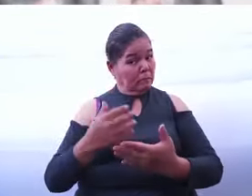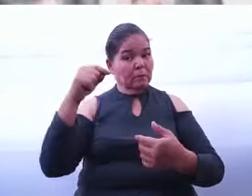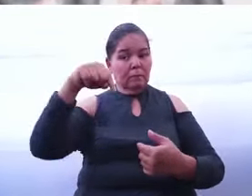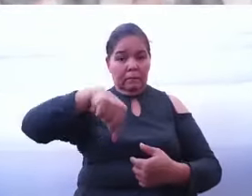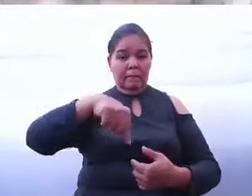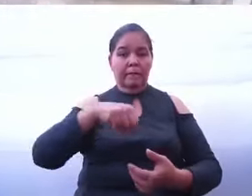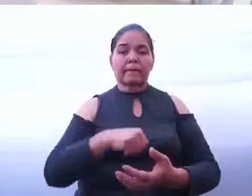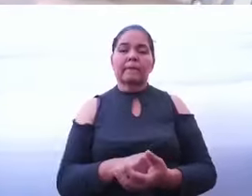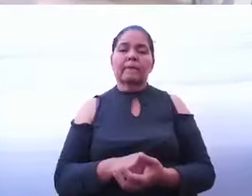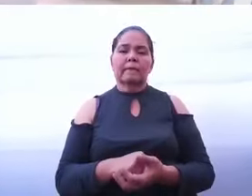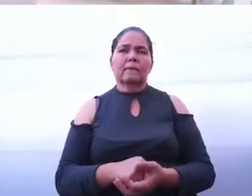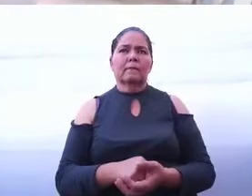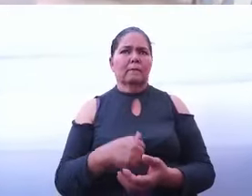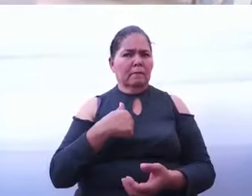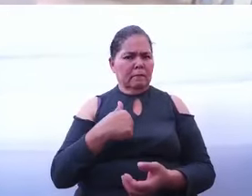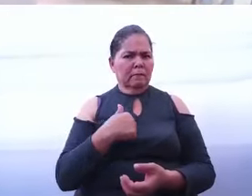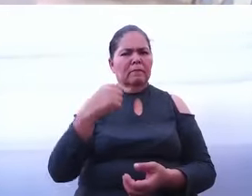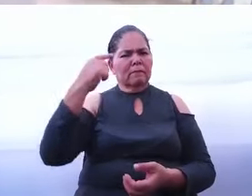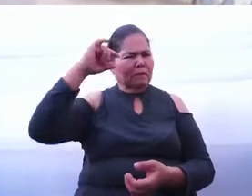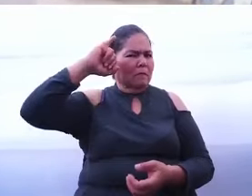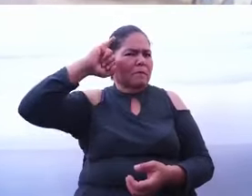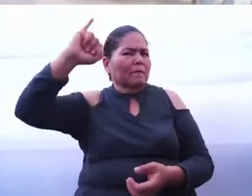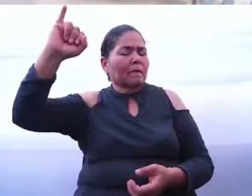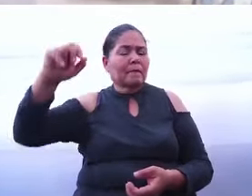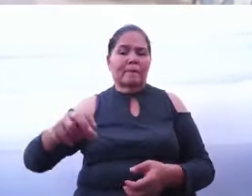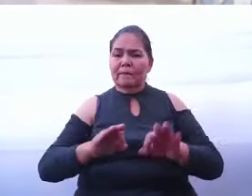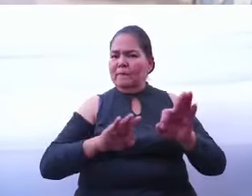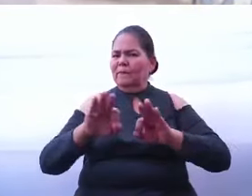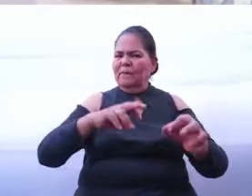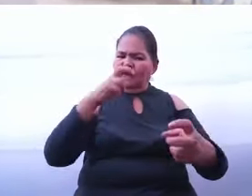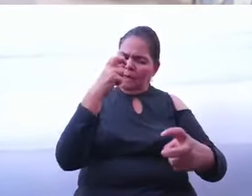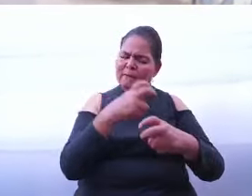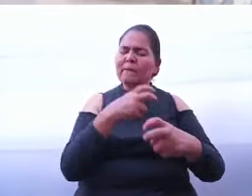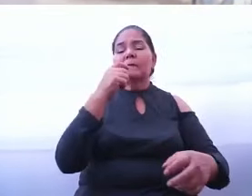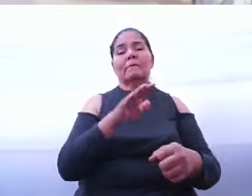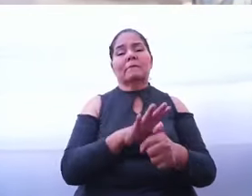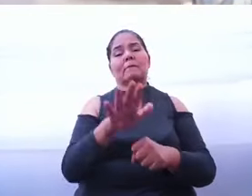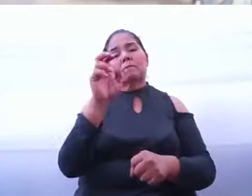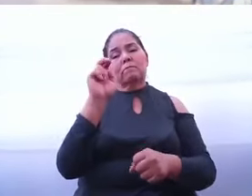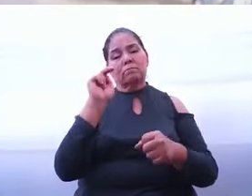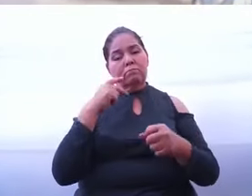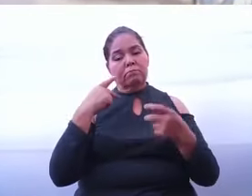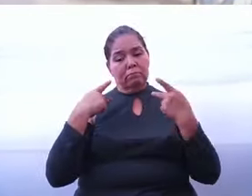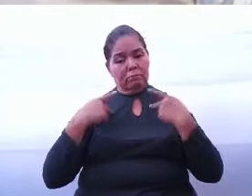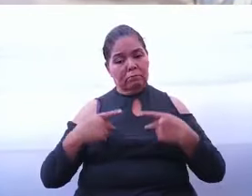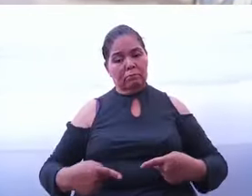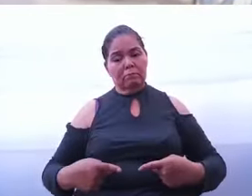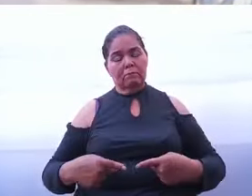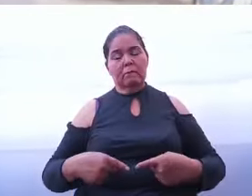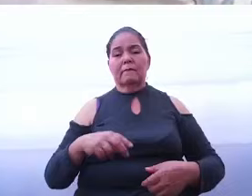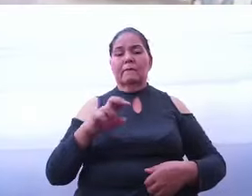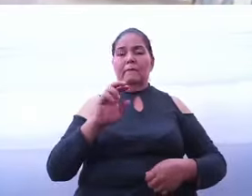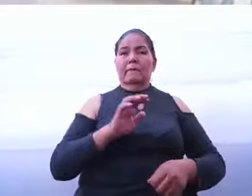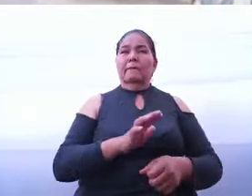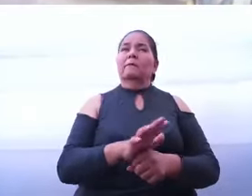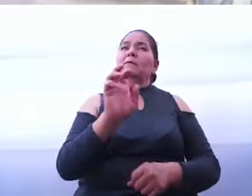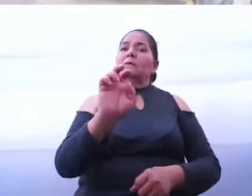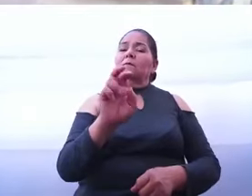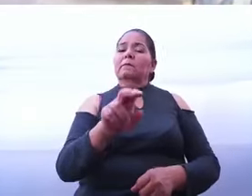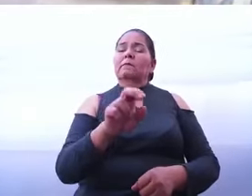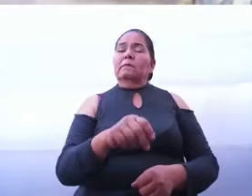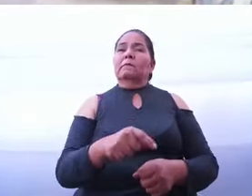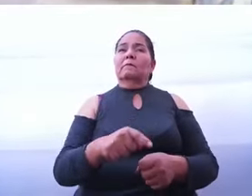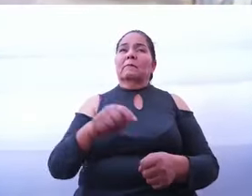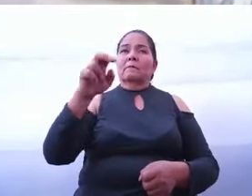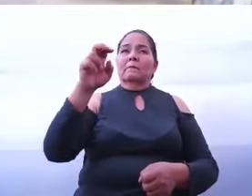esas convicciones son el trabajo duro por la gente. Por eso es que este gobierno lleva en su nombre su